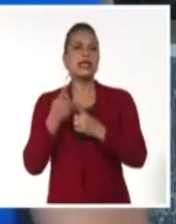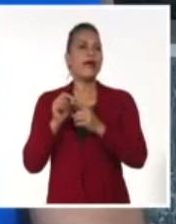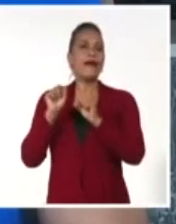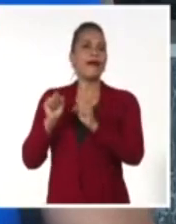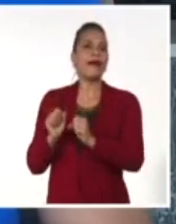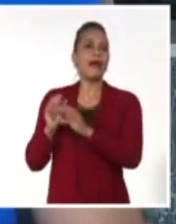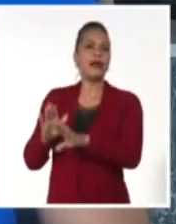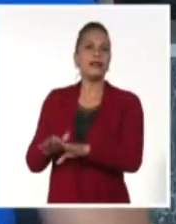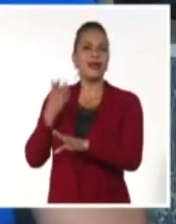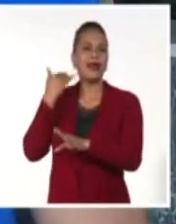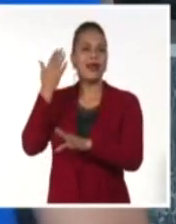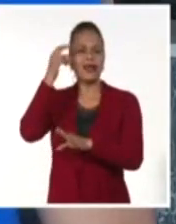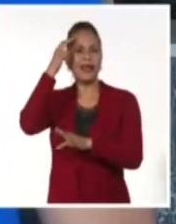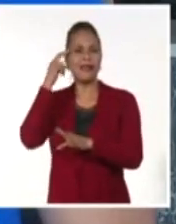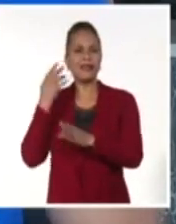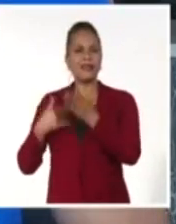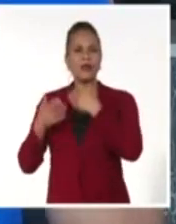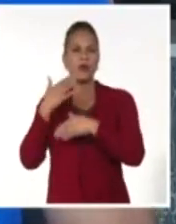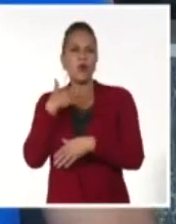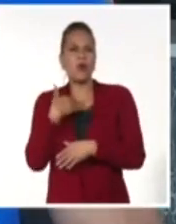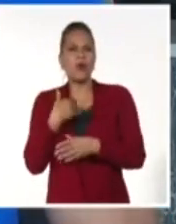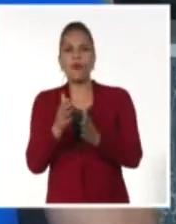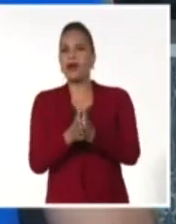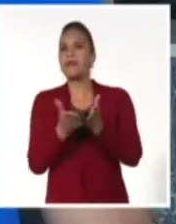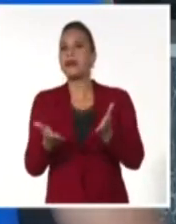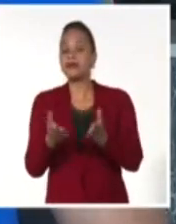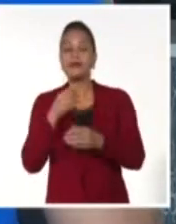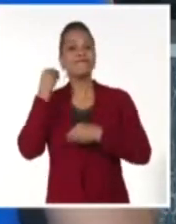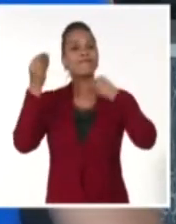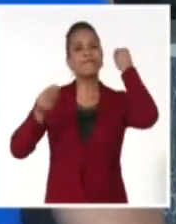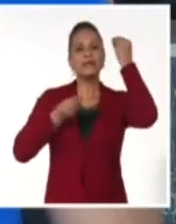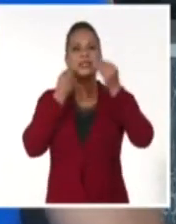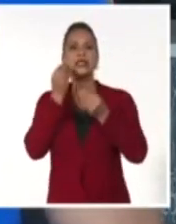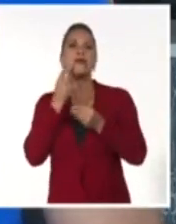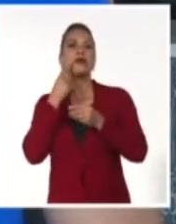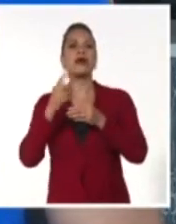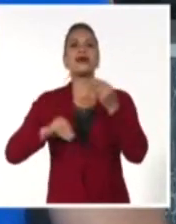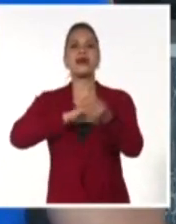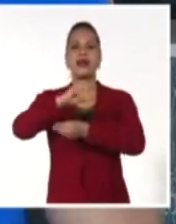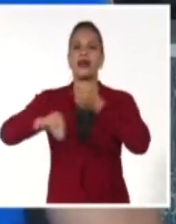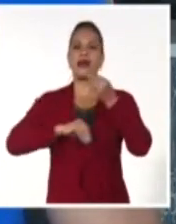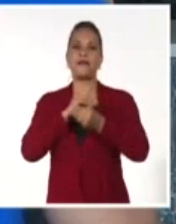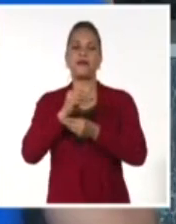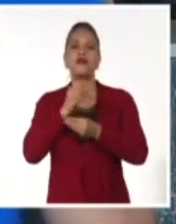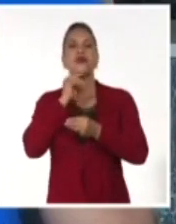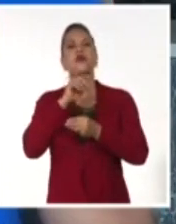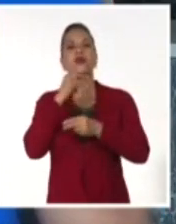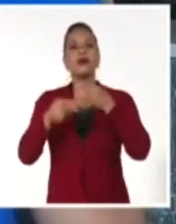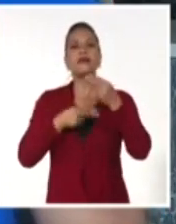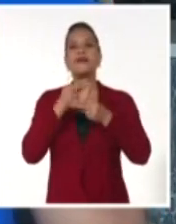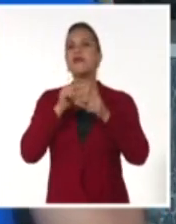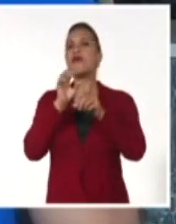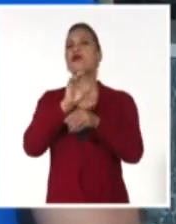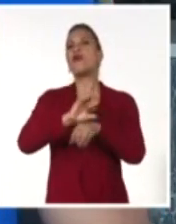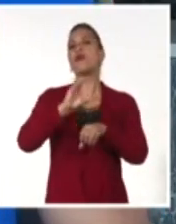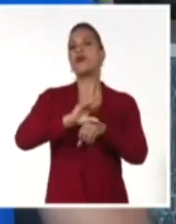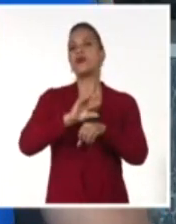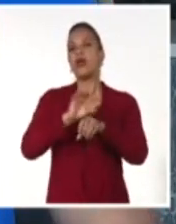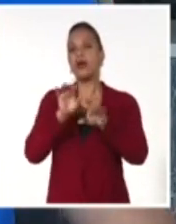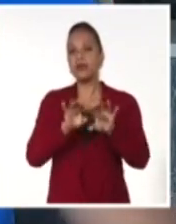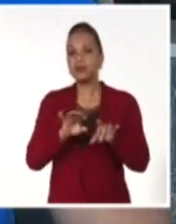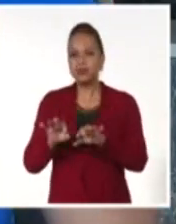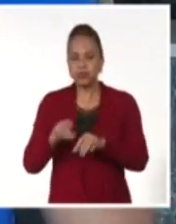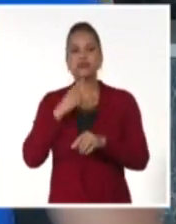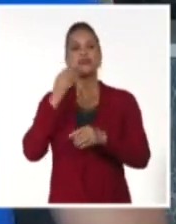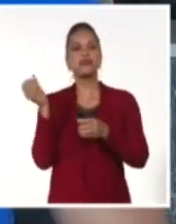patrones que tenemos establecidos de cómo debe ser la prensa por eso lo primero que hicimos fue integrar la reacción una reacción digital y una redacción física